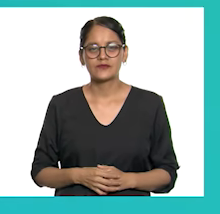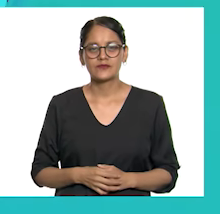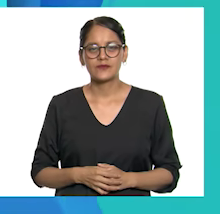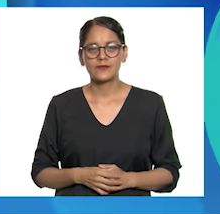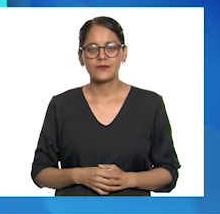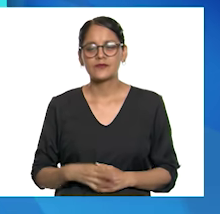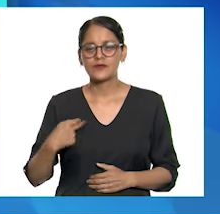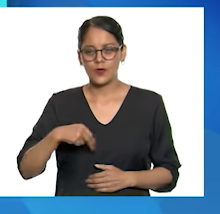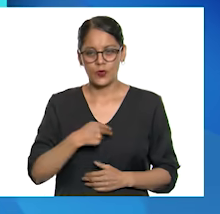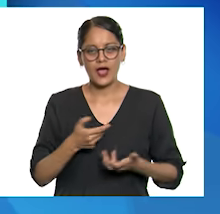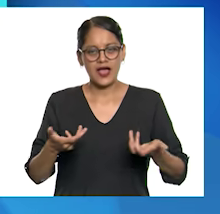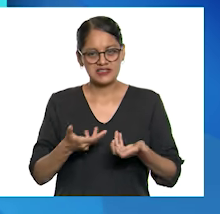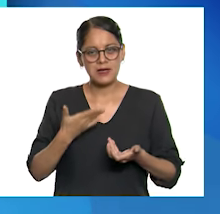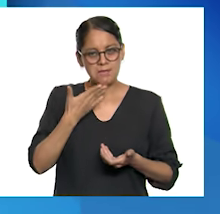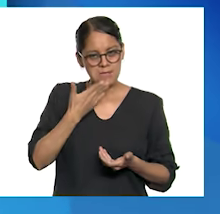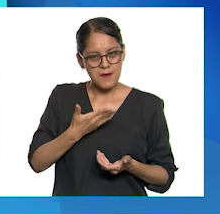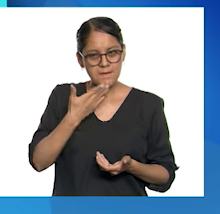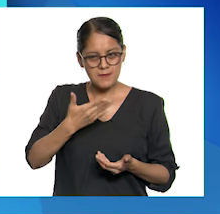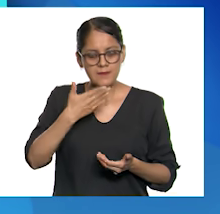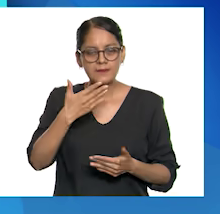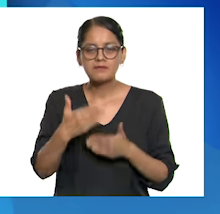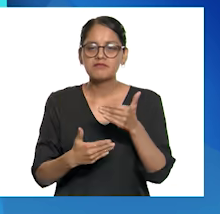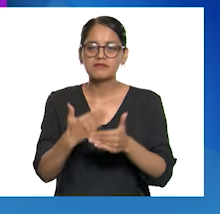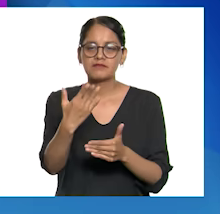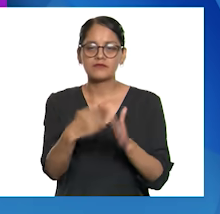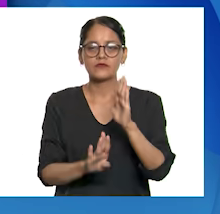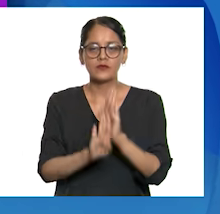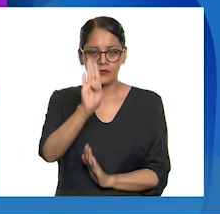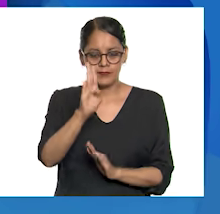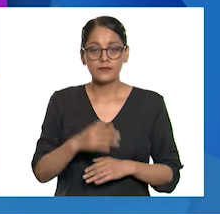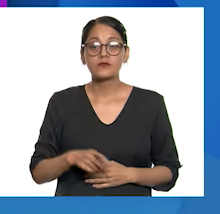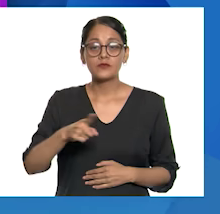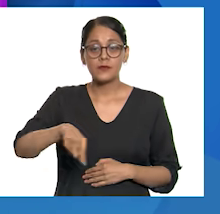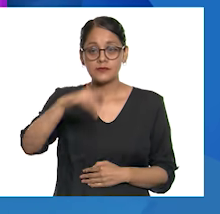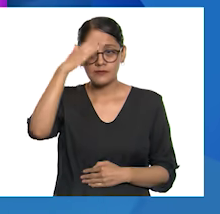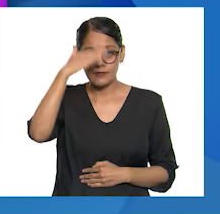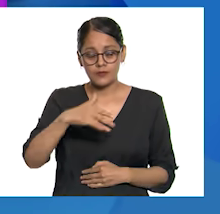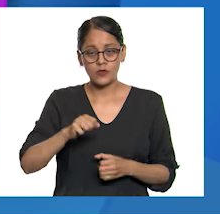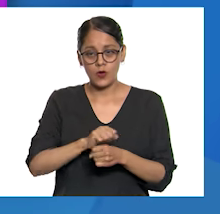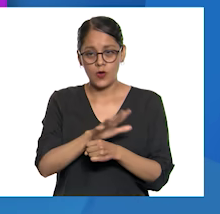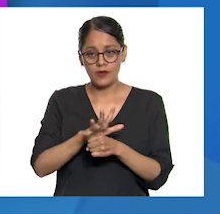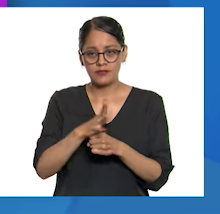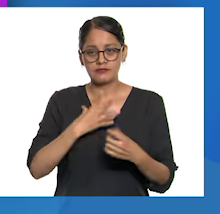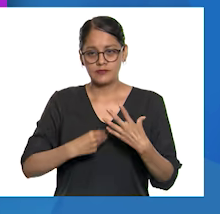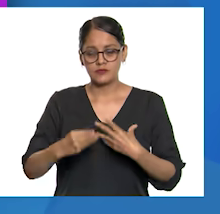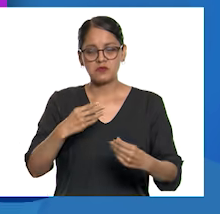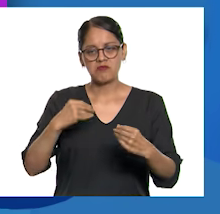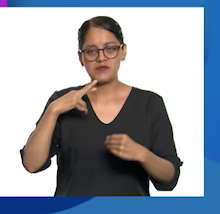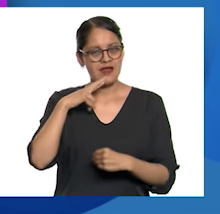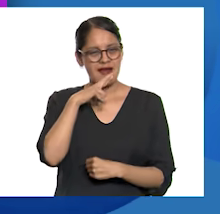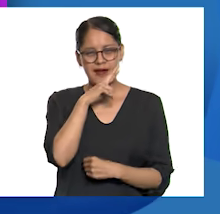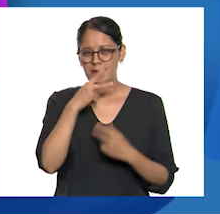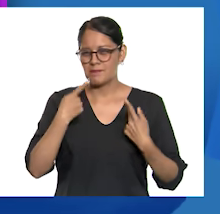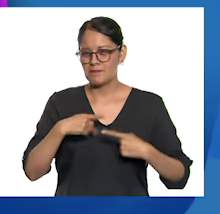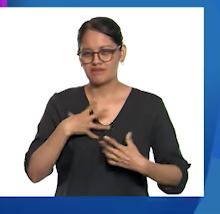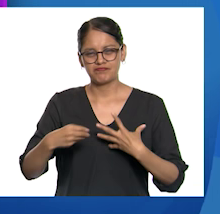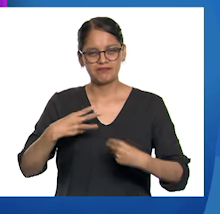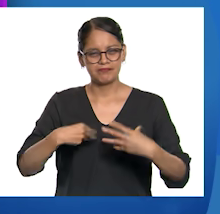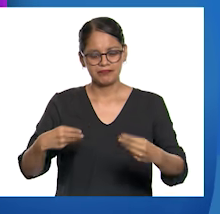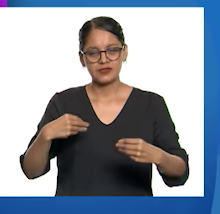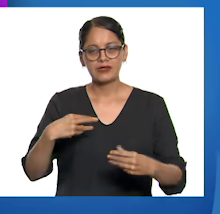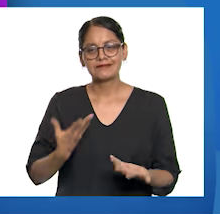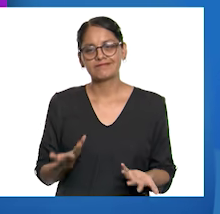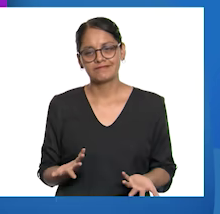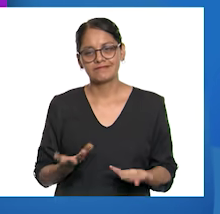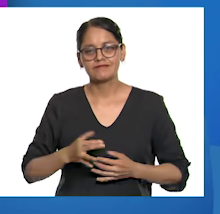Buenas prácticas para seguir adelante. Como todos sabemos, la COVID-19 es una enfermedad que se contagia muy fácilmente entre